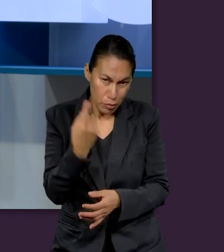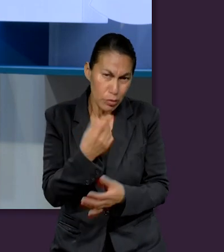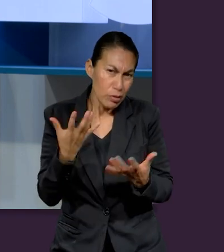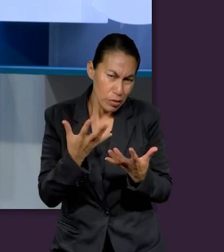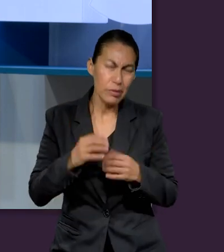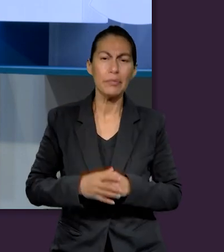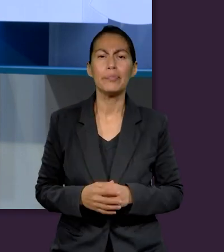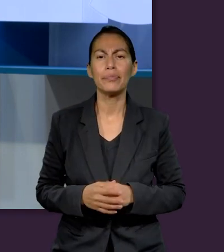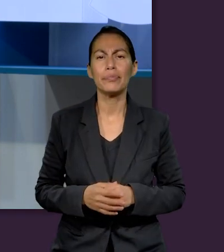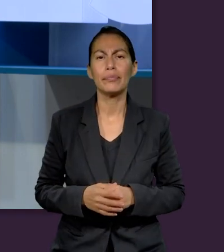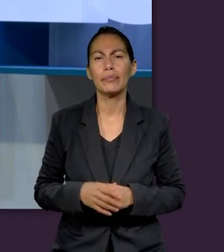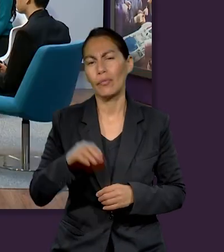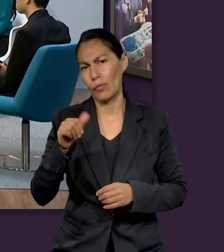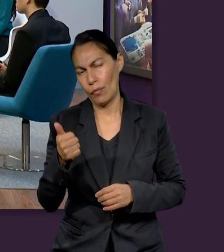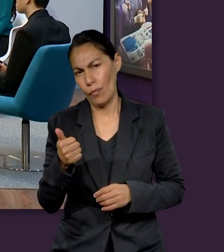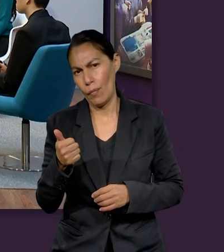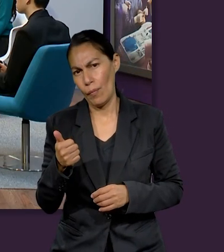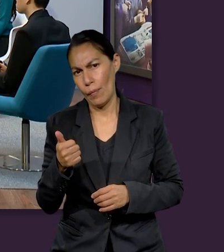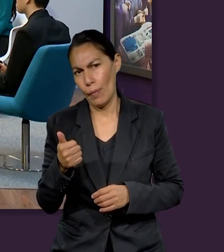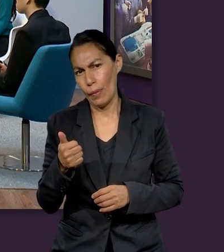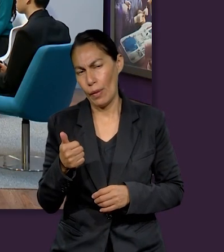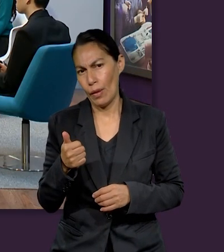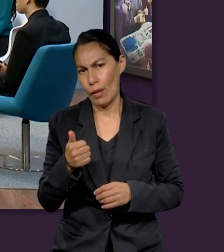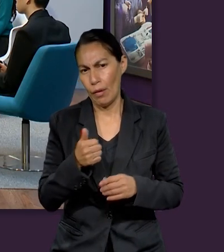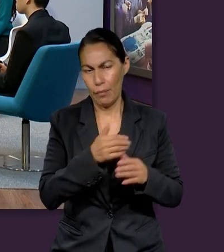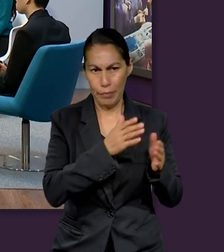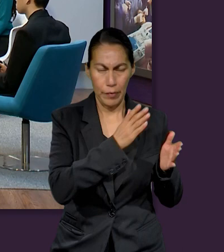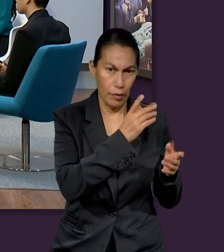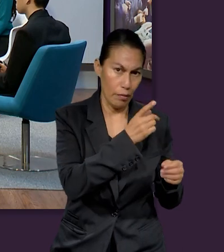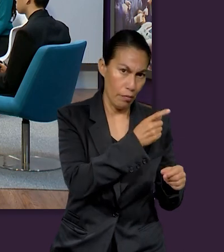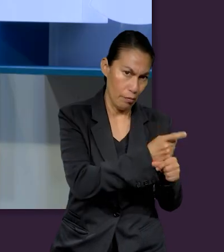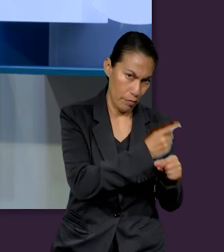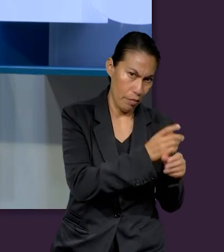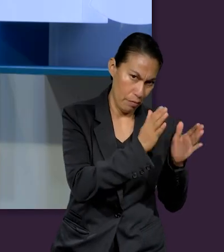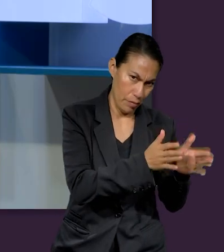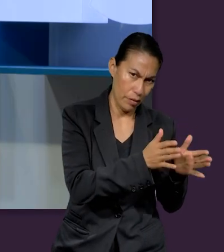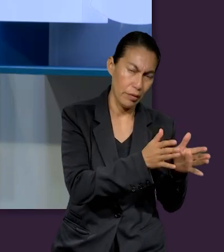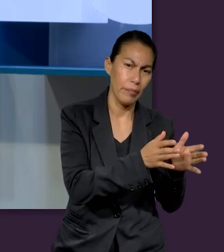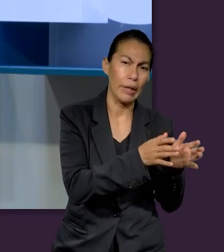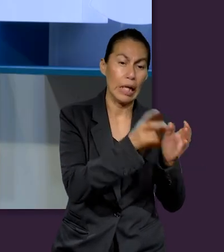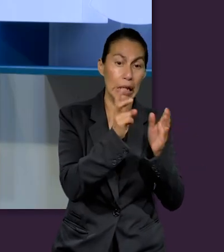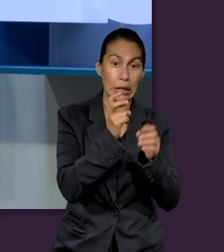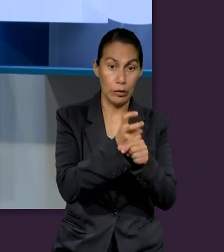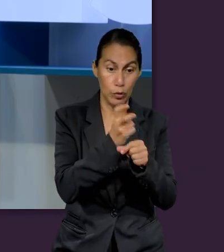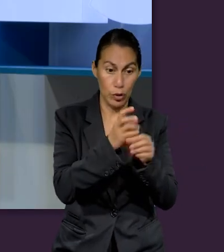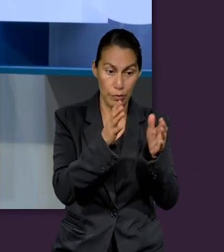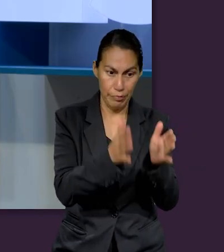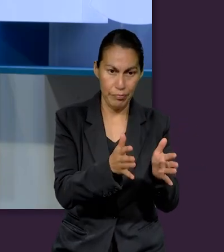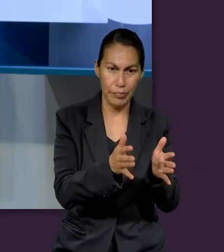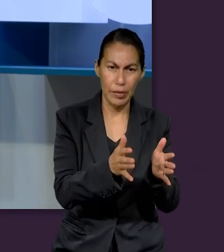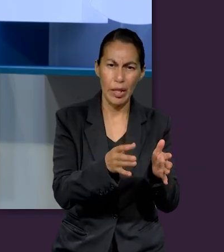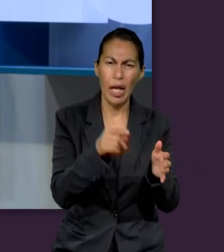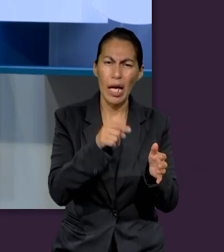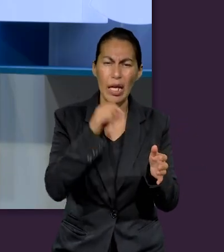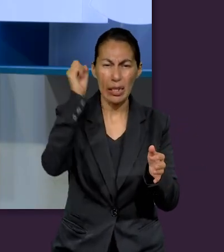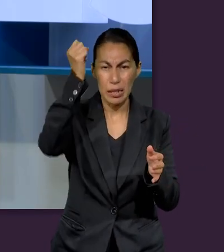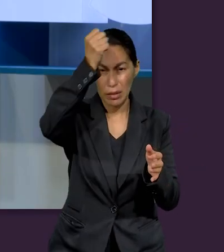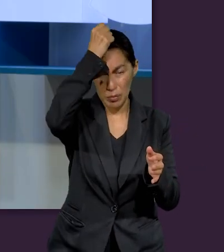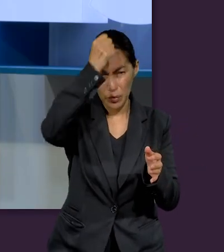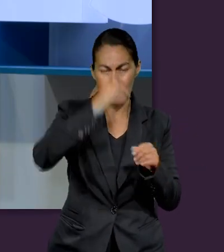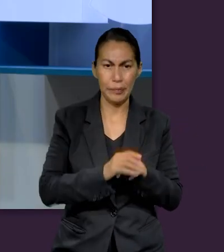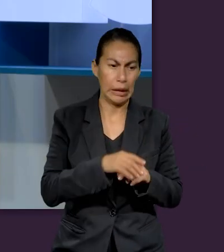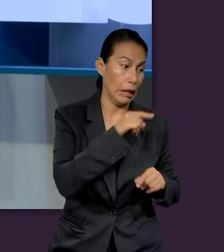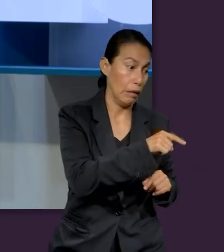la planificación de tu jubilación Y eso es importante que ustedes entienda ahora la segunda parte nos habla